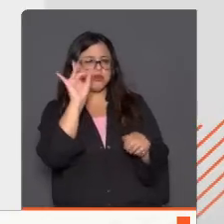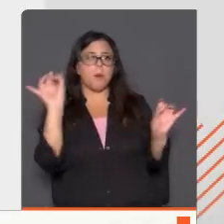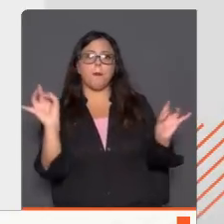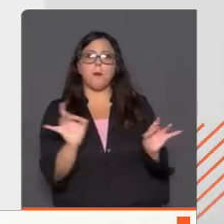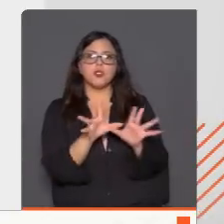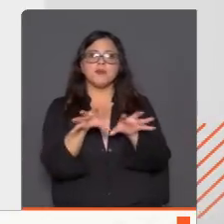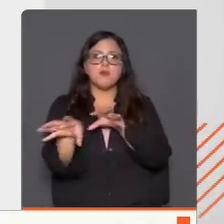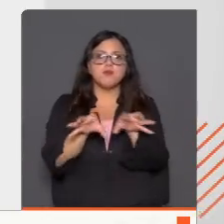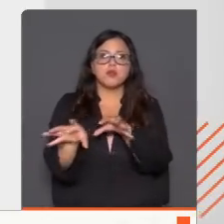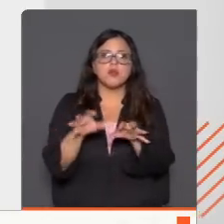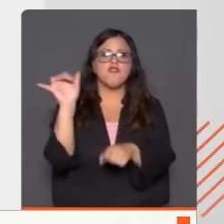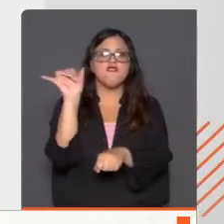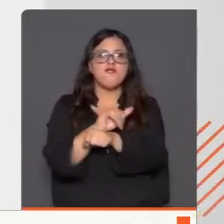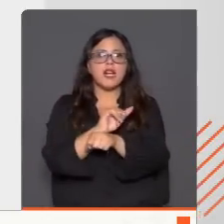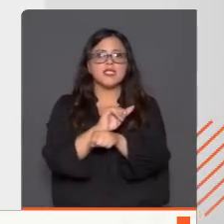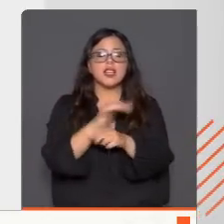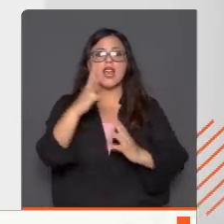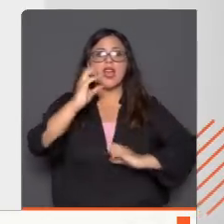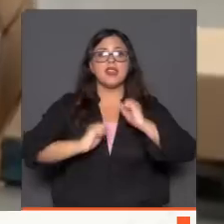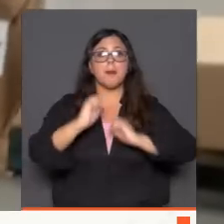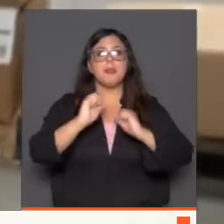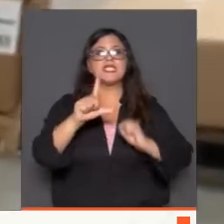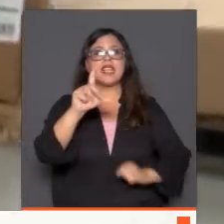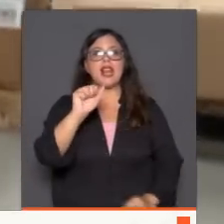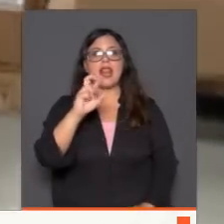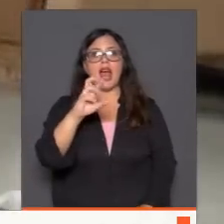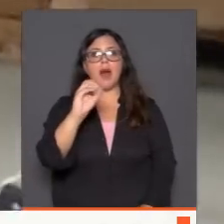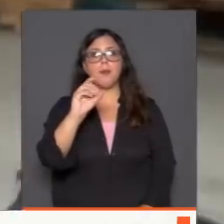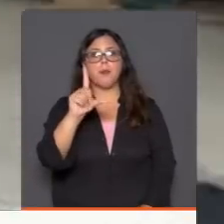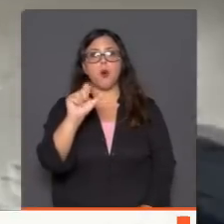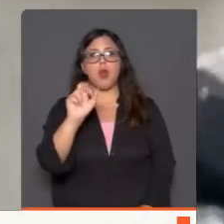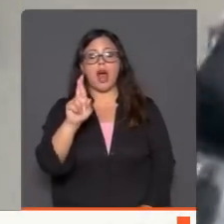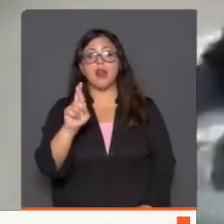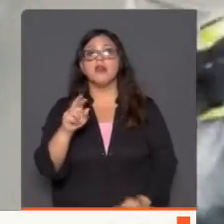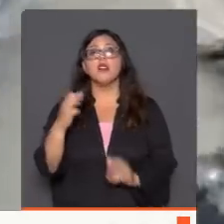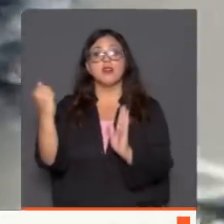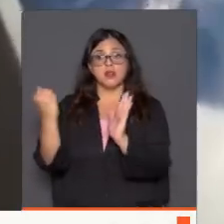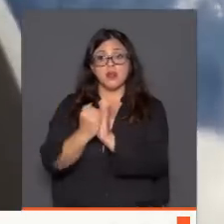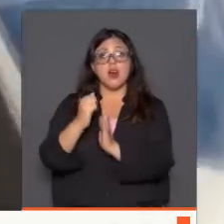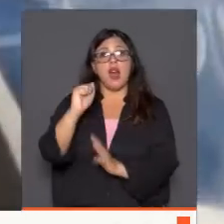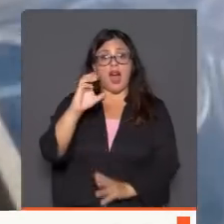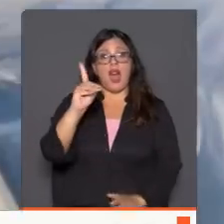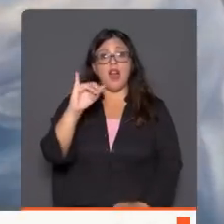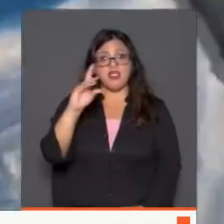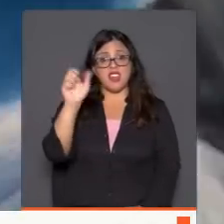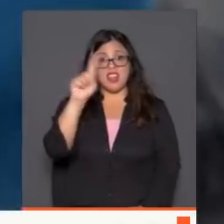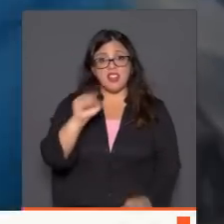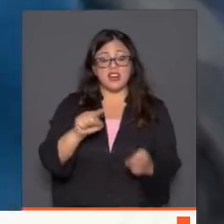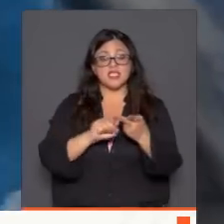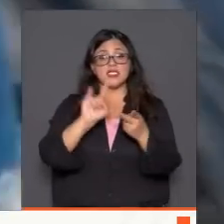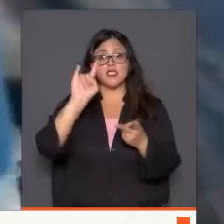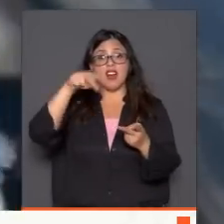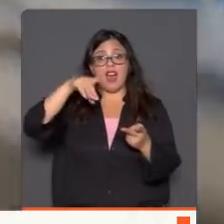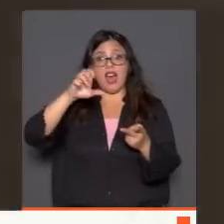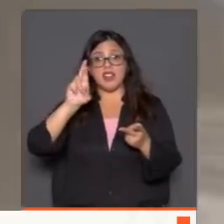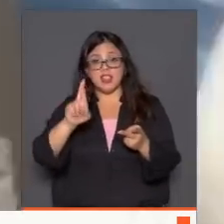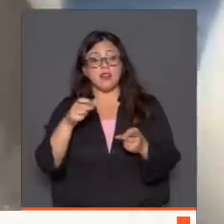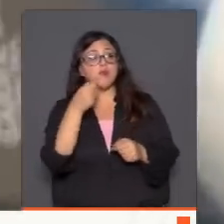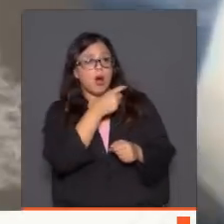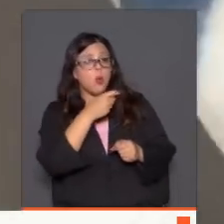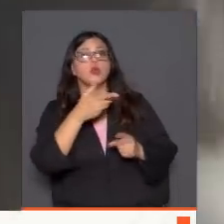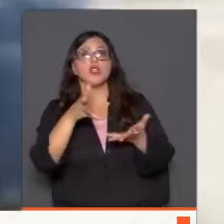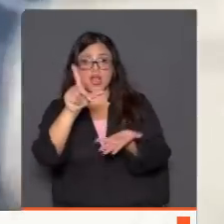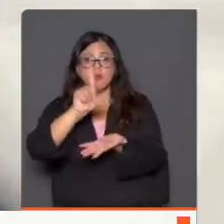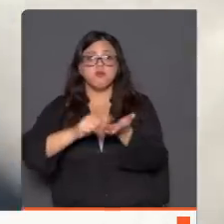en distintas tiendas de empresas La Polar S.A. Adidas es otra de las empresas, junto con Under Armour, que acusa a la multitienda de vender